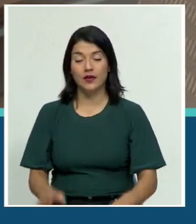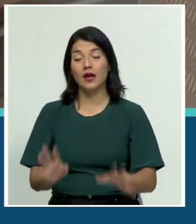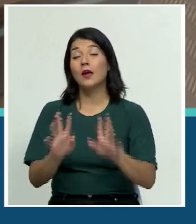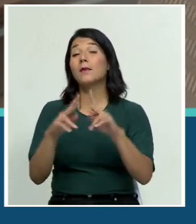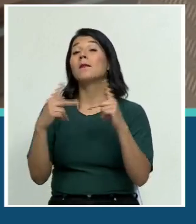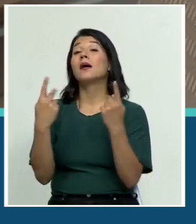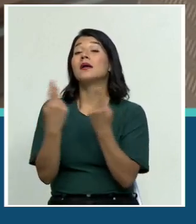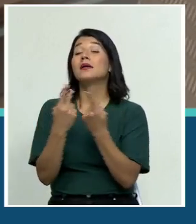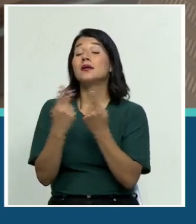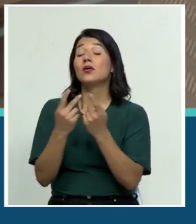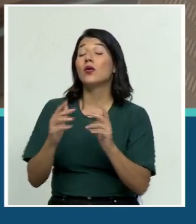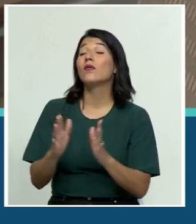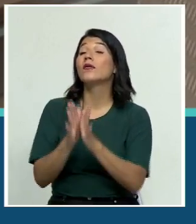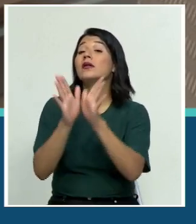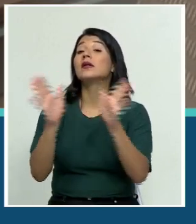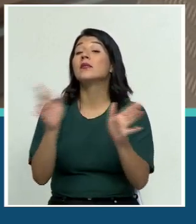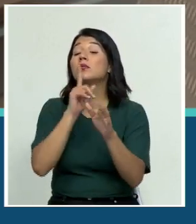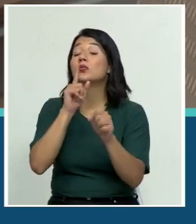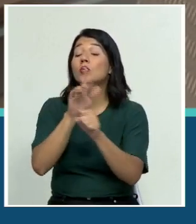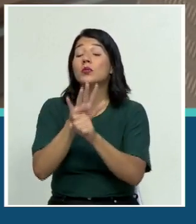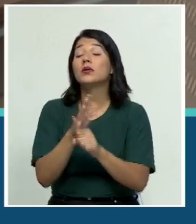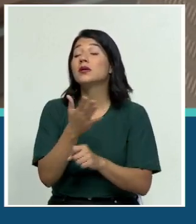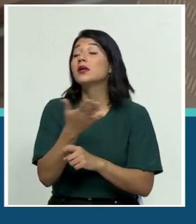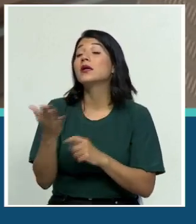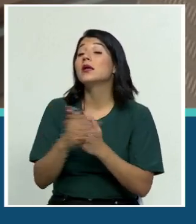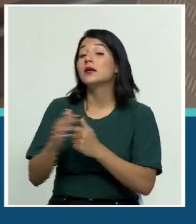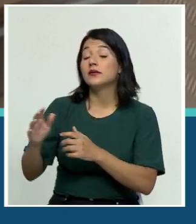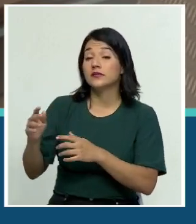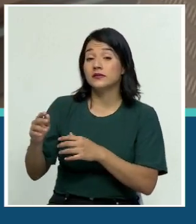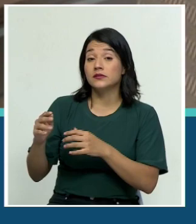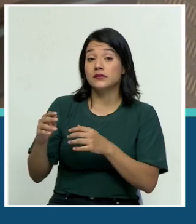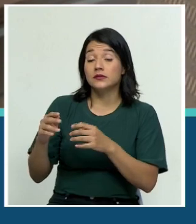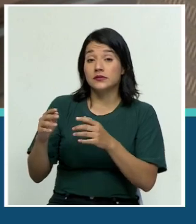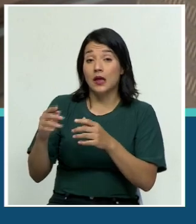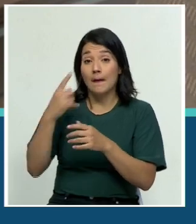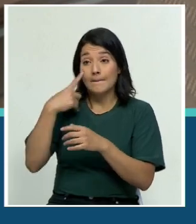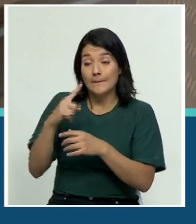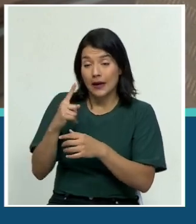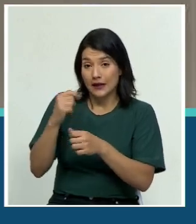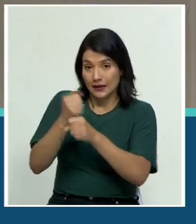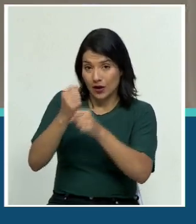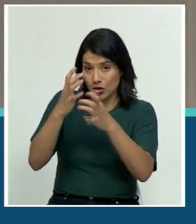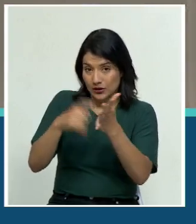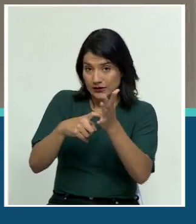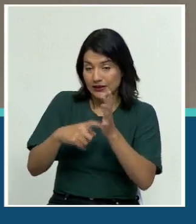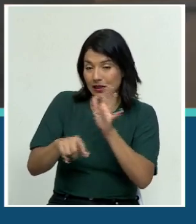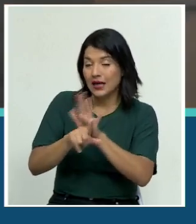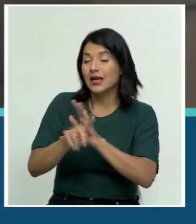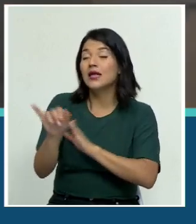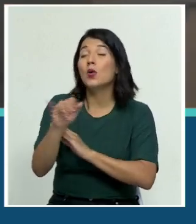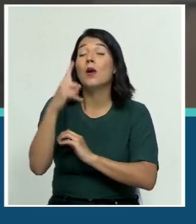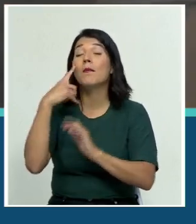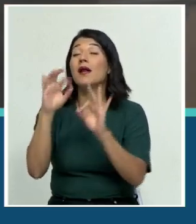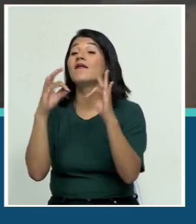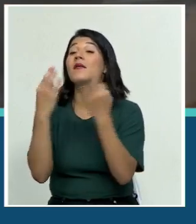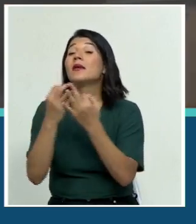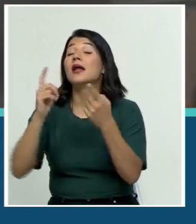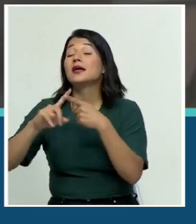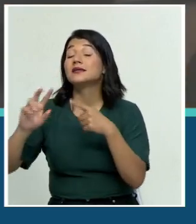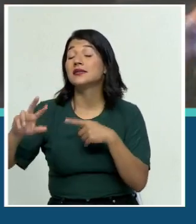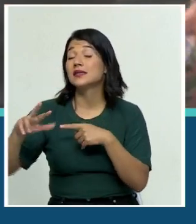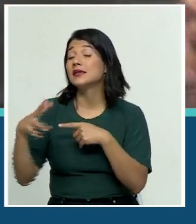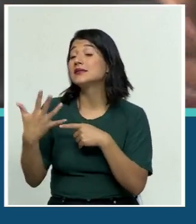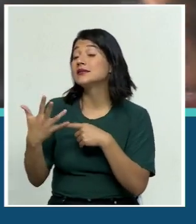Amplista propone que las declaraciones juradas sean públicas, tanto para los funcionarios que exige la ley, como para sus parientes hasta el tercer grado